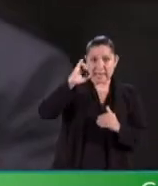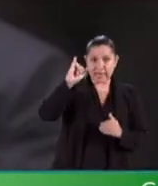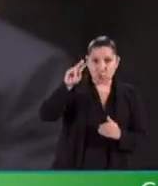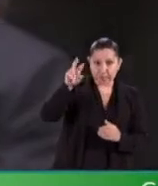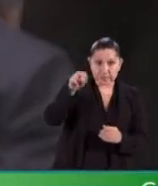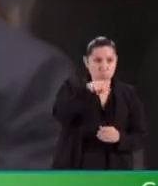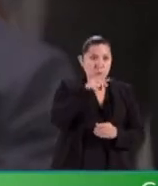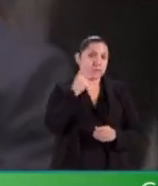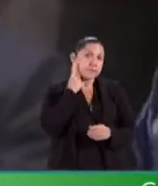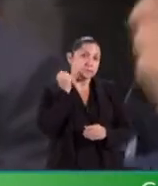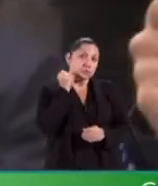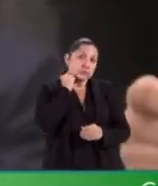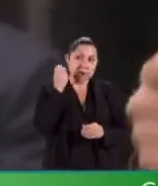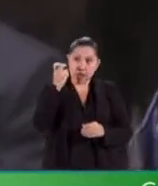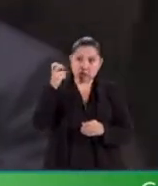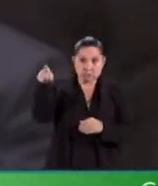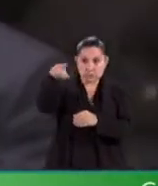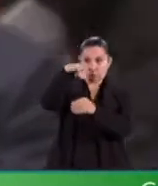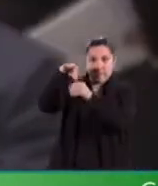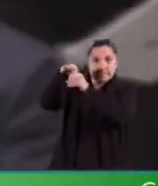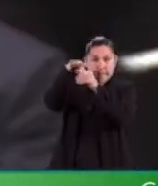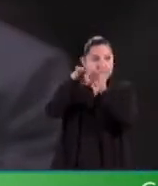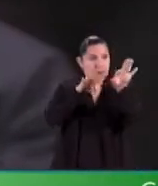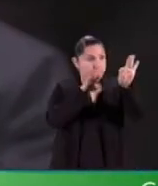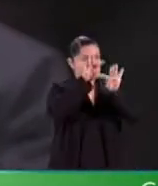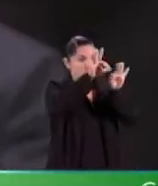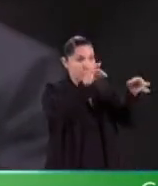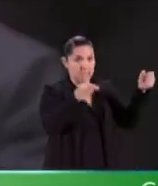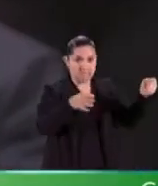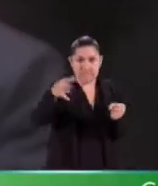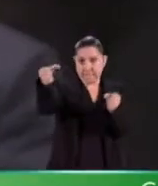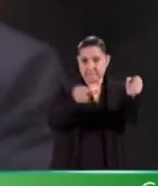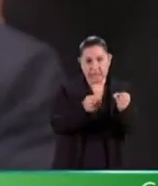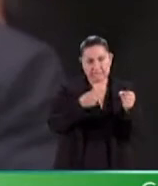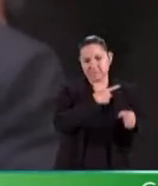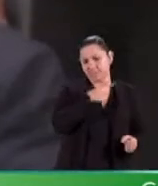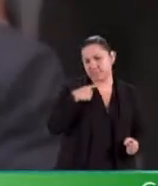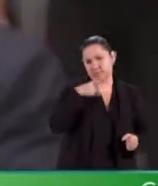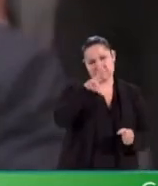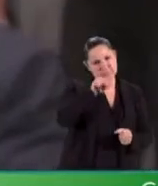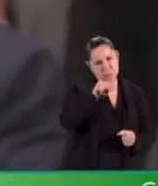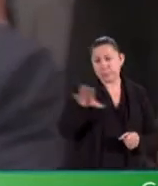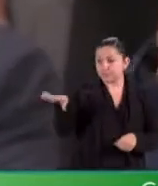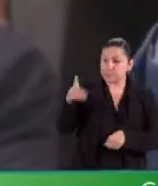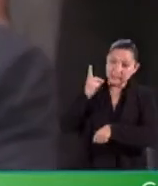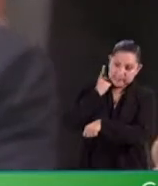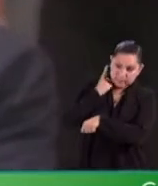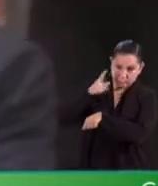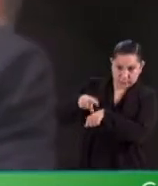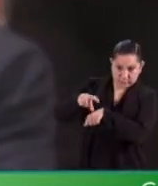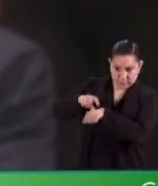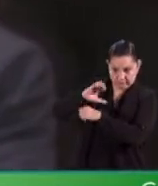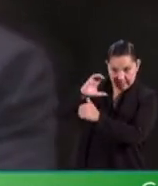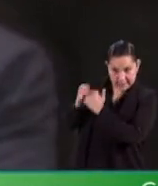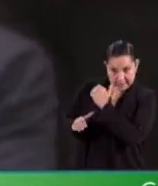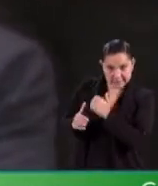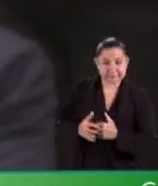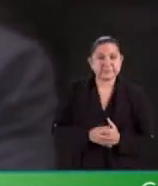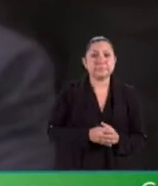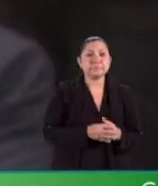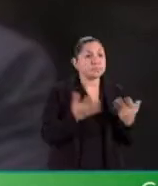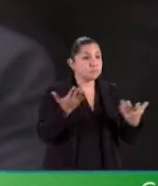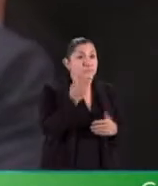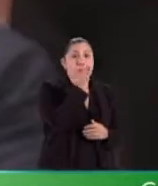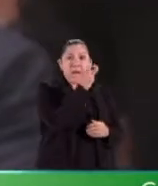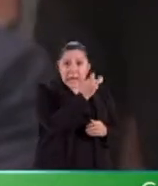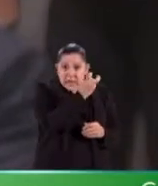En una elección que está sujeta a la movilización diputado. Política, lo que puede tener el efecto de llevar